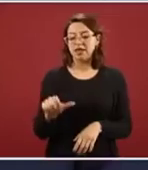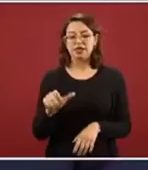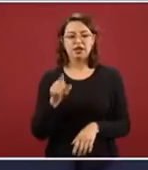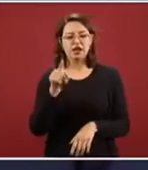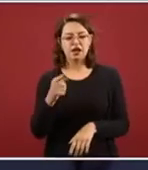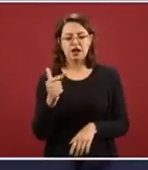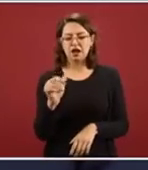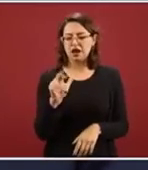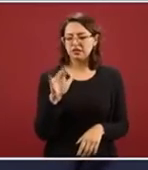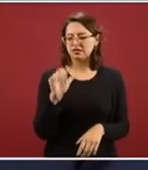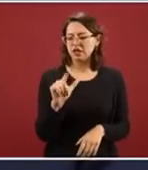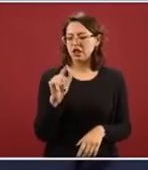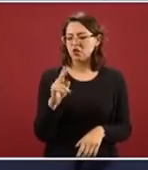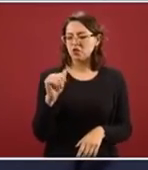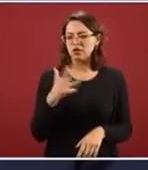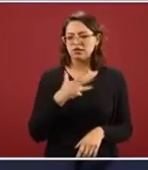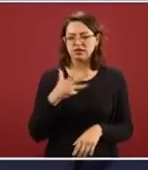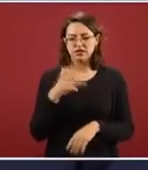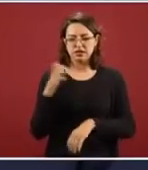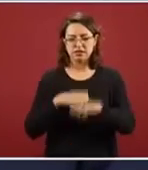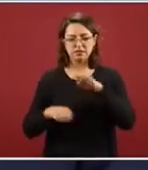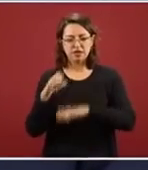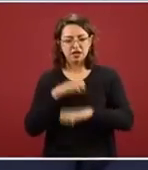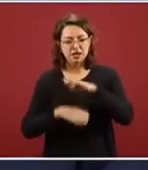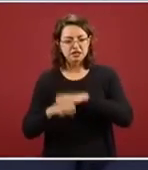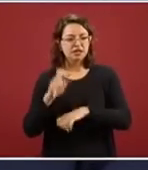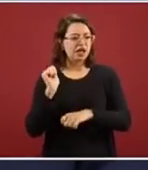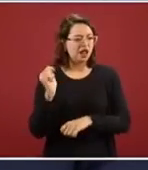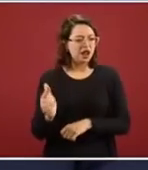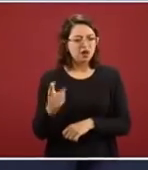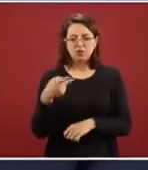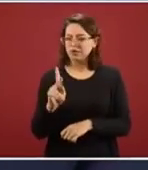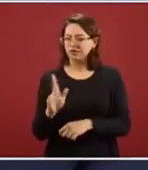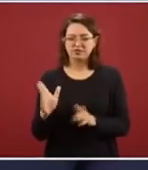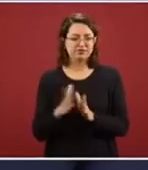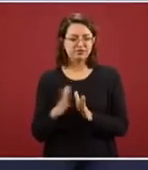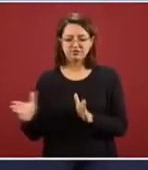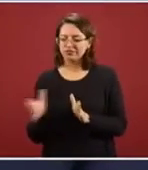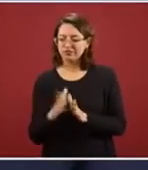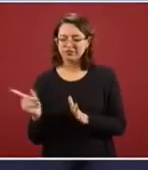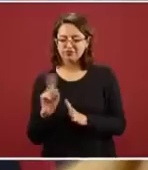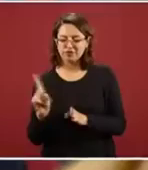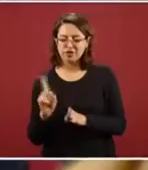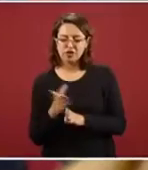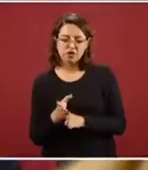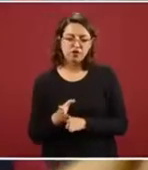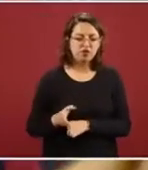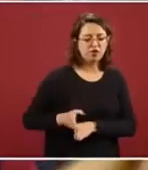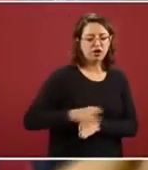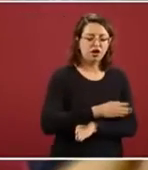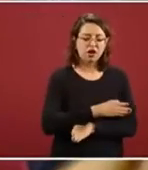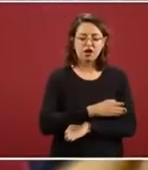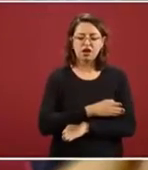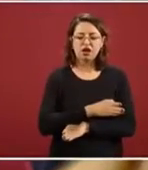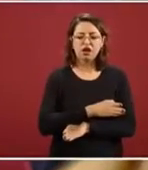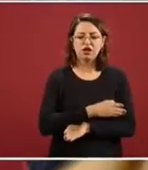o daba asesoría, pero no, en este caso es